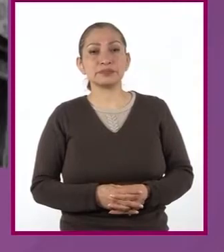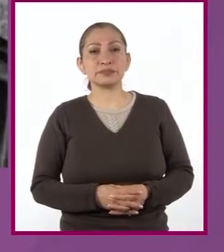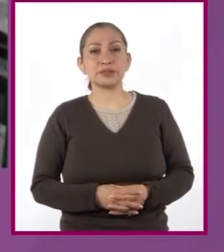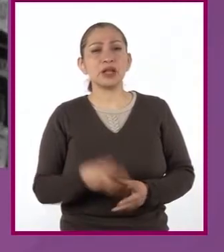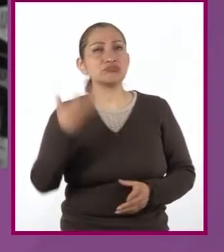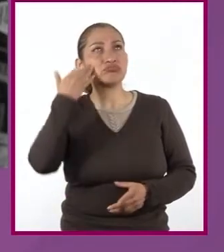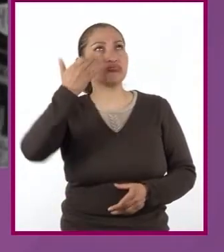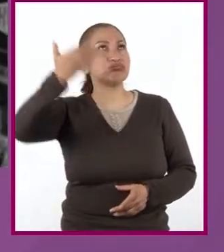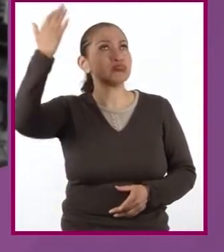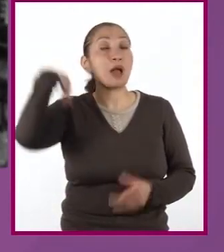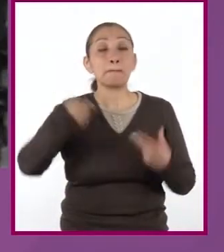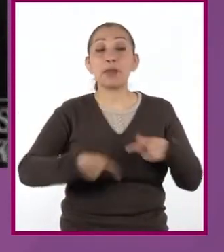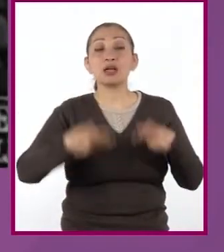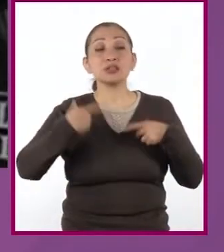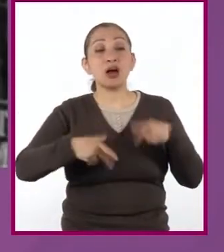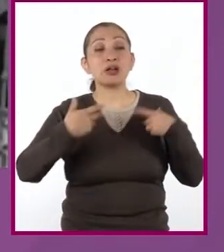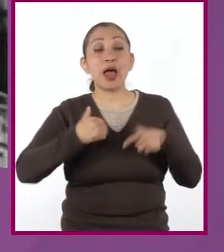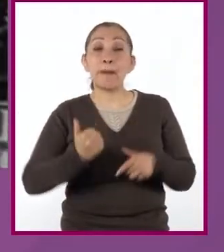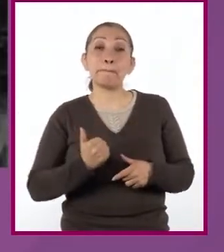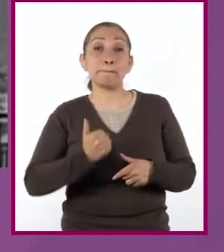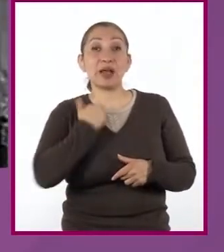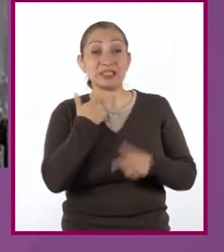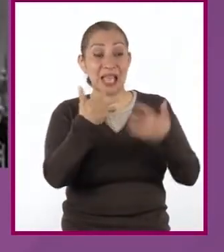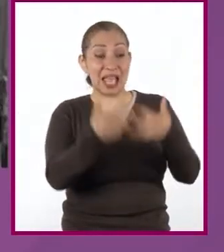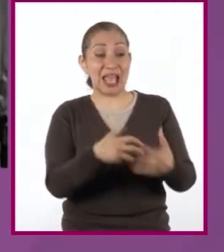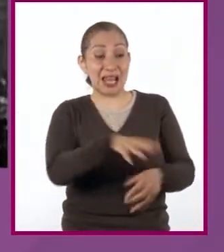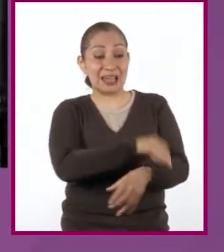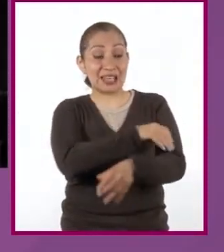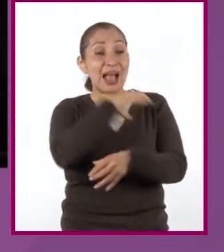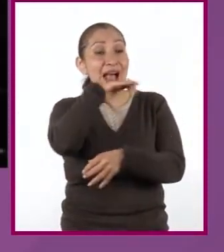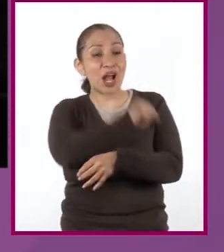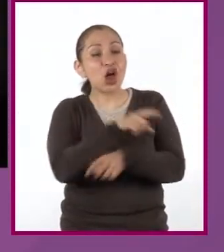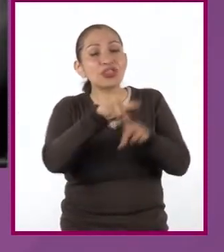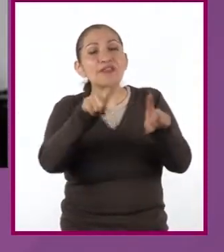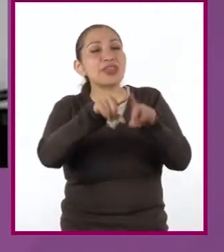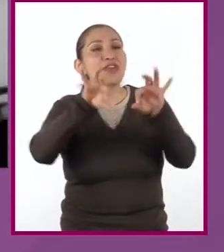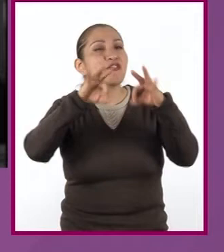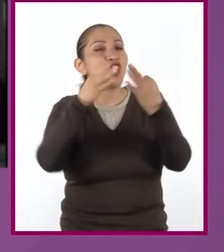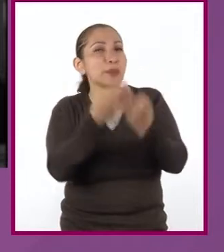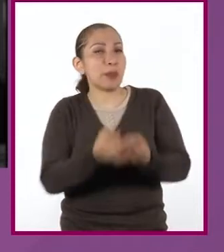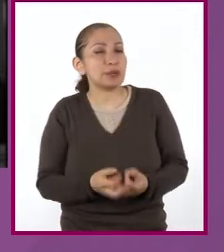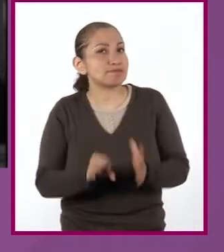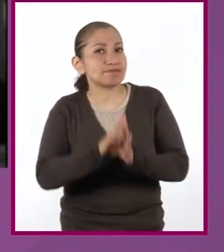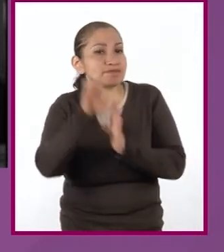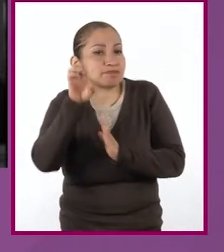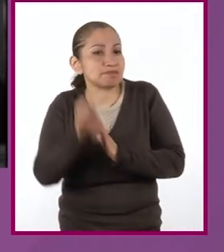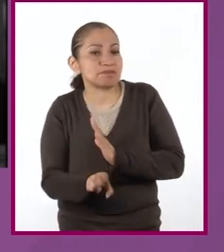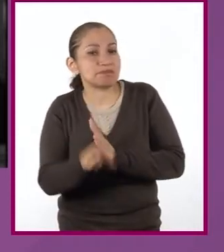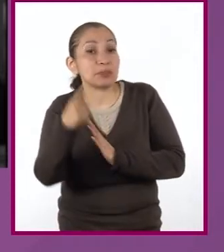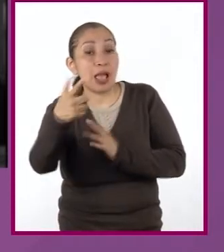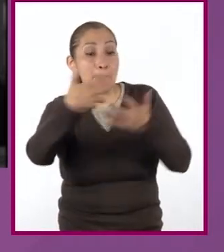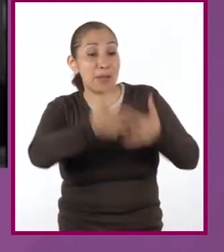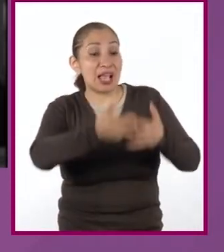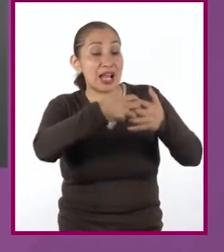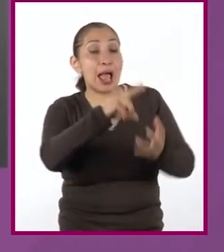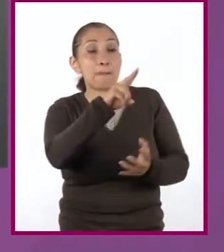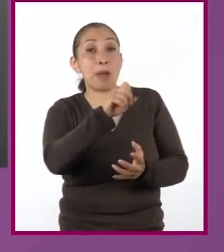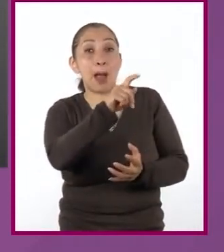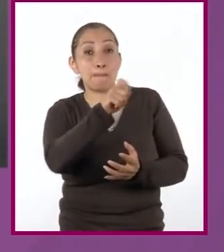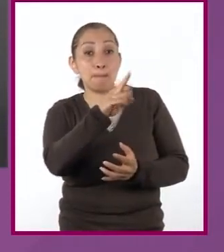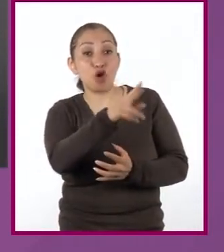Durante mucho tiempo, las personas han aprovechado la energía térmica de diversas maneras. Por ejemplo, la máquina de